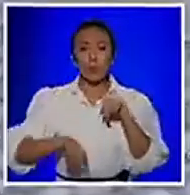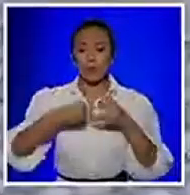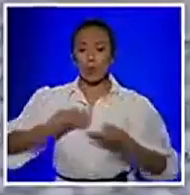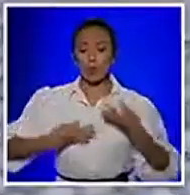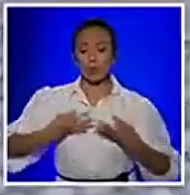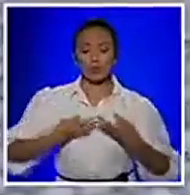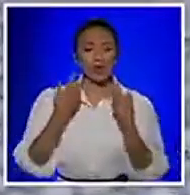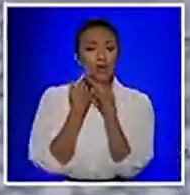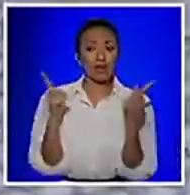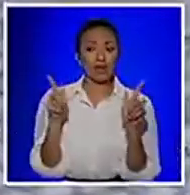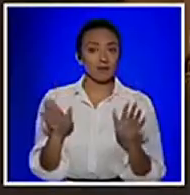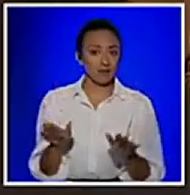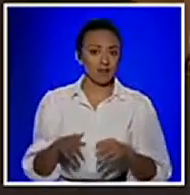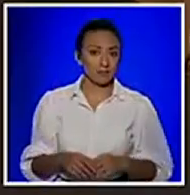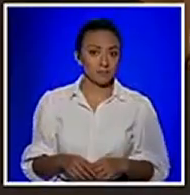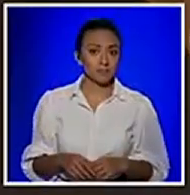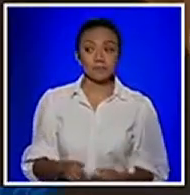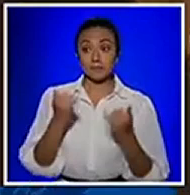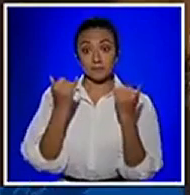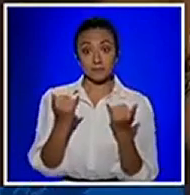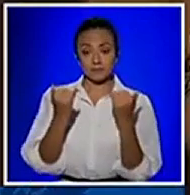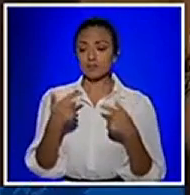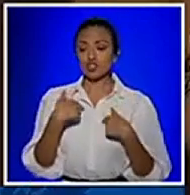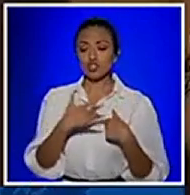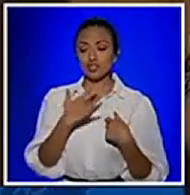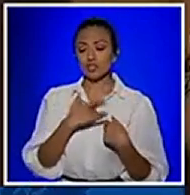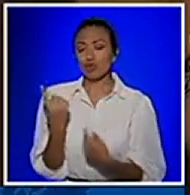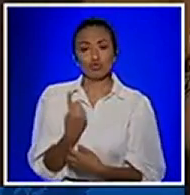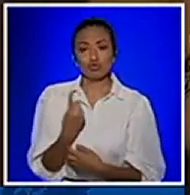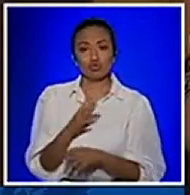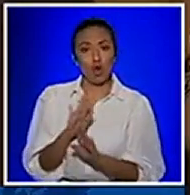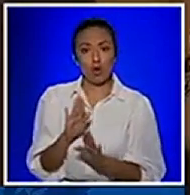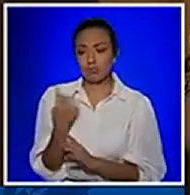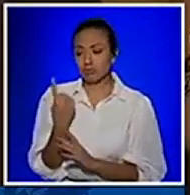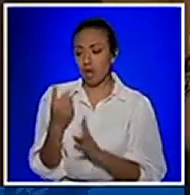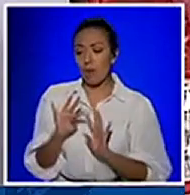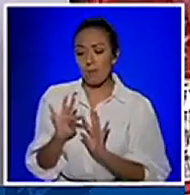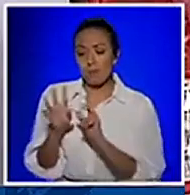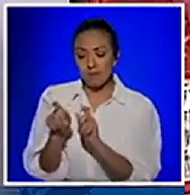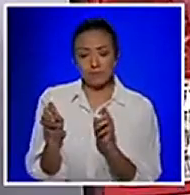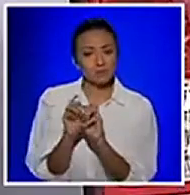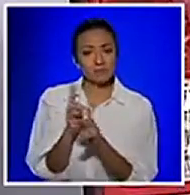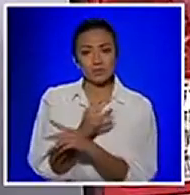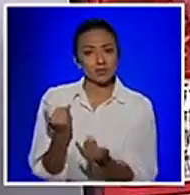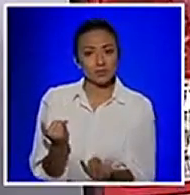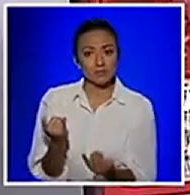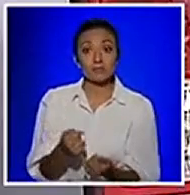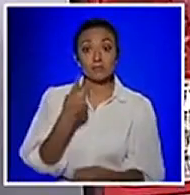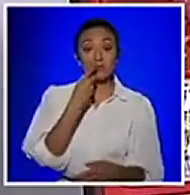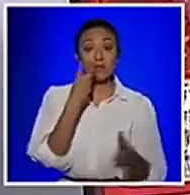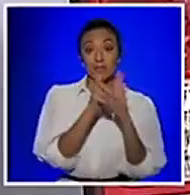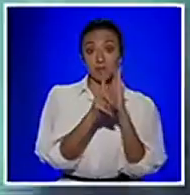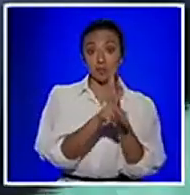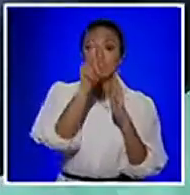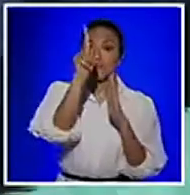impunidad prácticamente estamos solos ante la delincuencia que hay hoy una denuncia que deberá ser tomada en cuenta por las